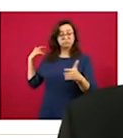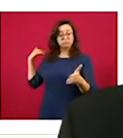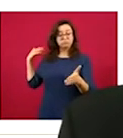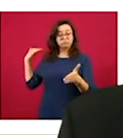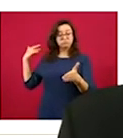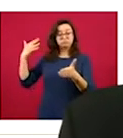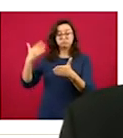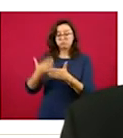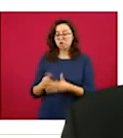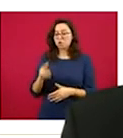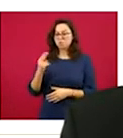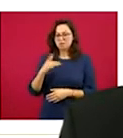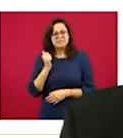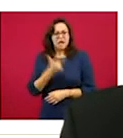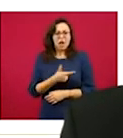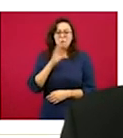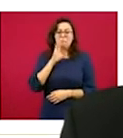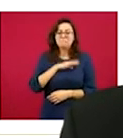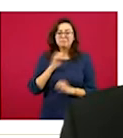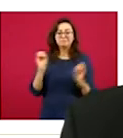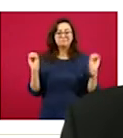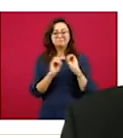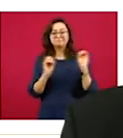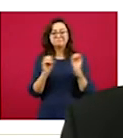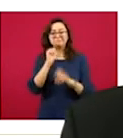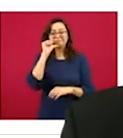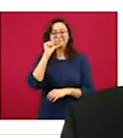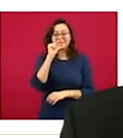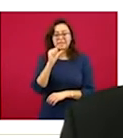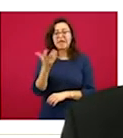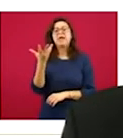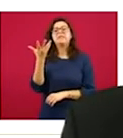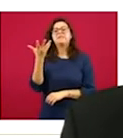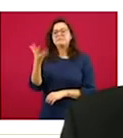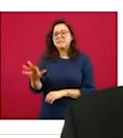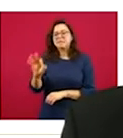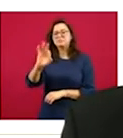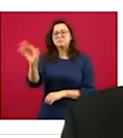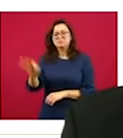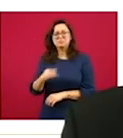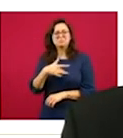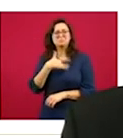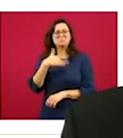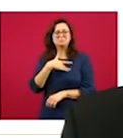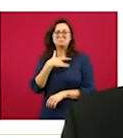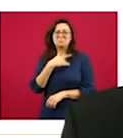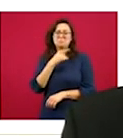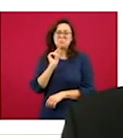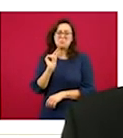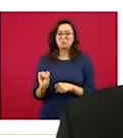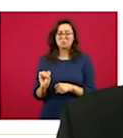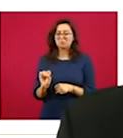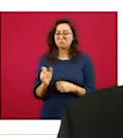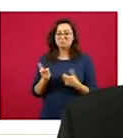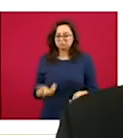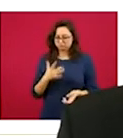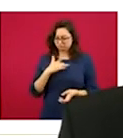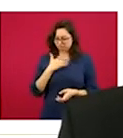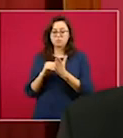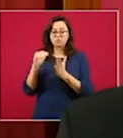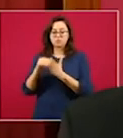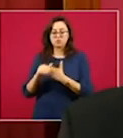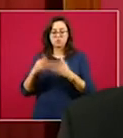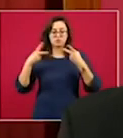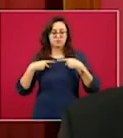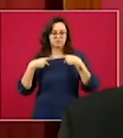millones de personas, 31 millones de mexicanos, podríamos ya habernos contagiado de COVID-19. Y que, de